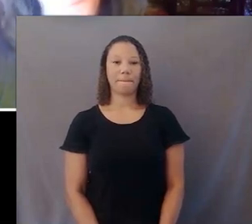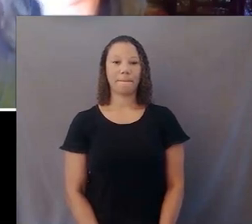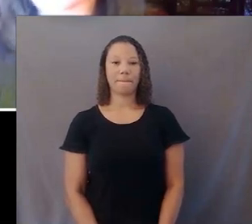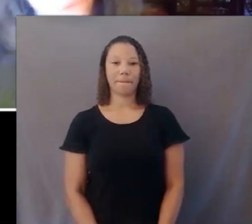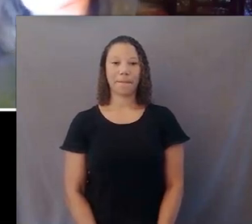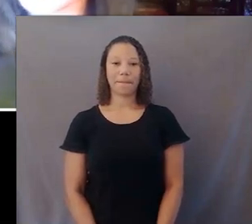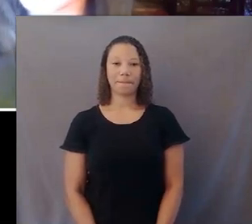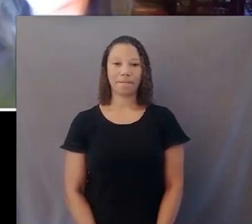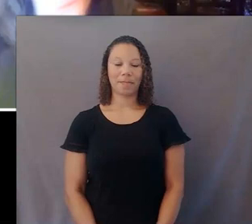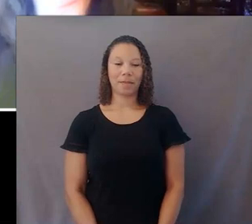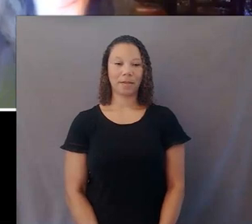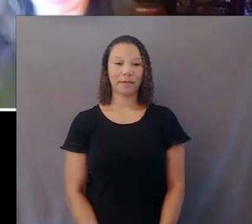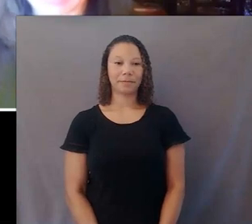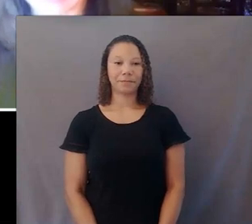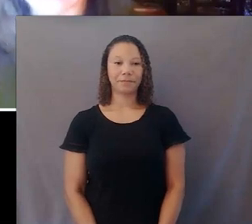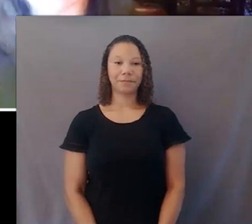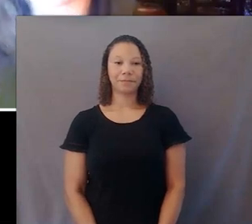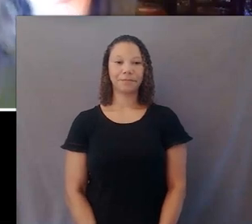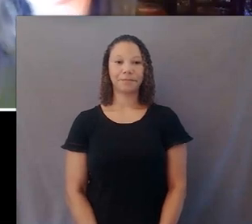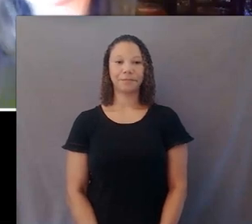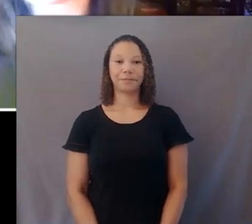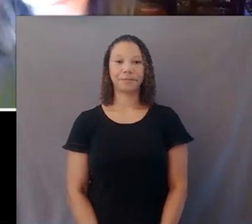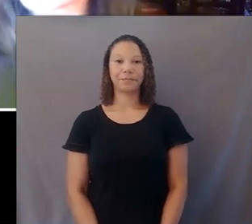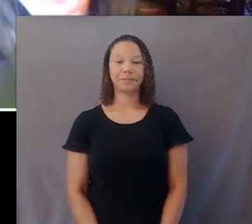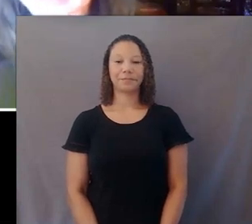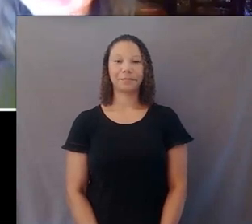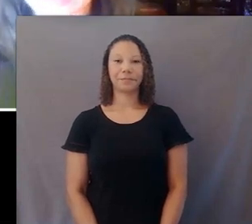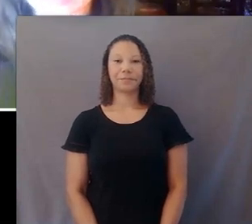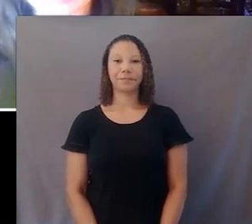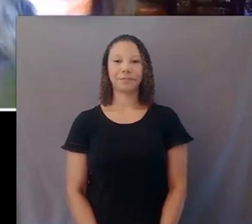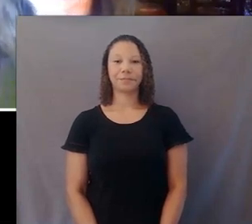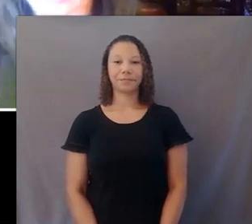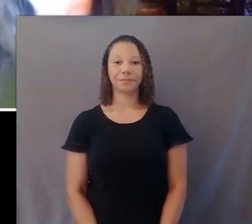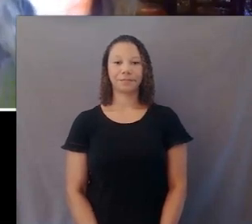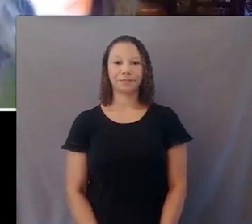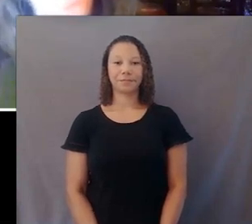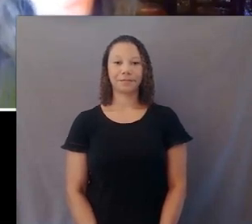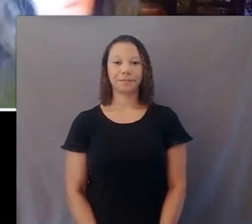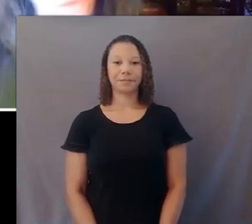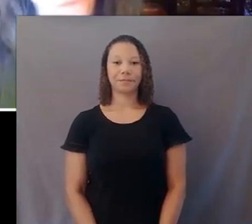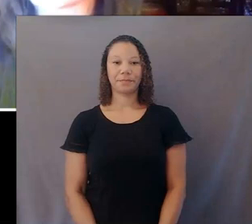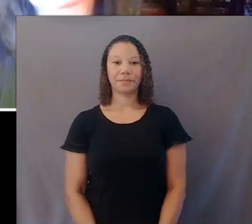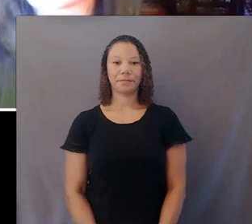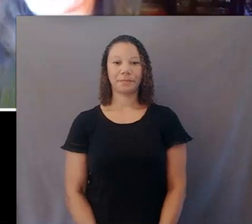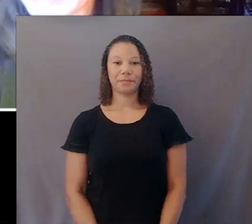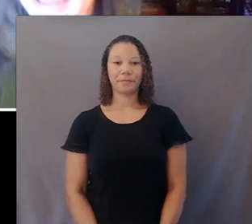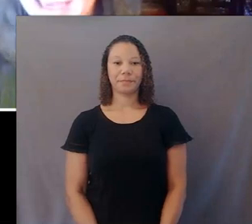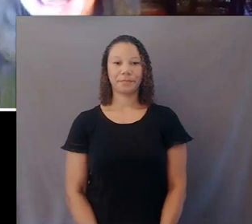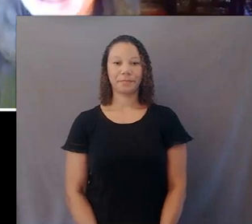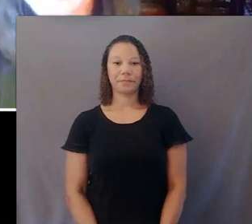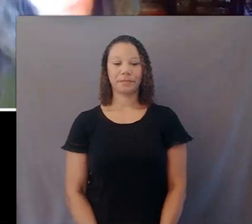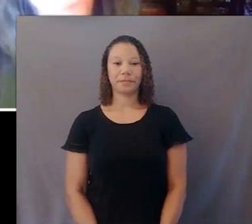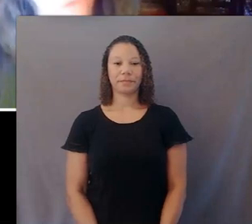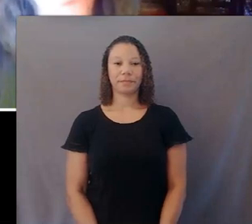Pero es muy importante de saber que los requisitos de